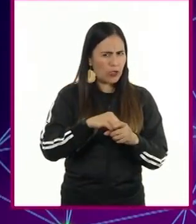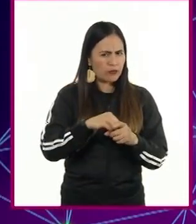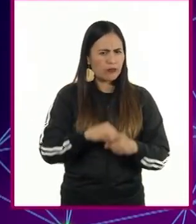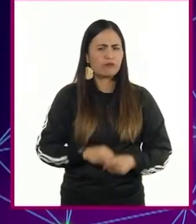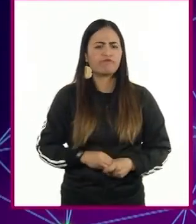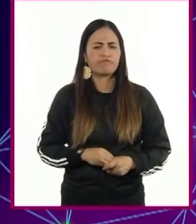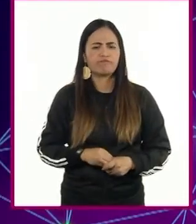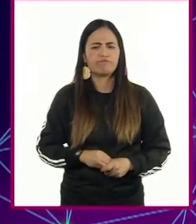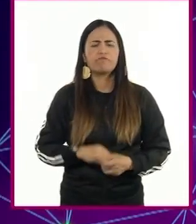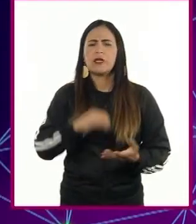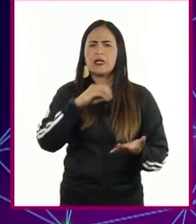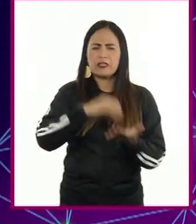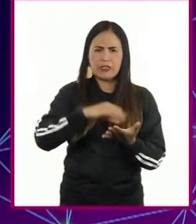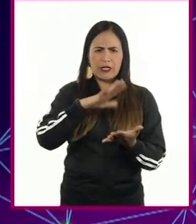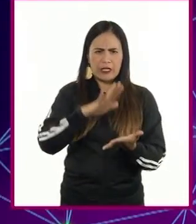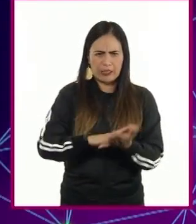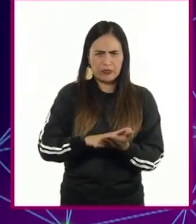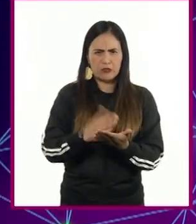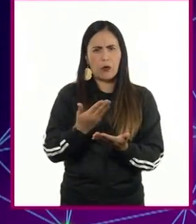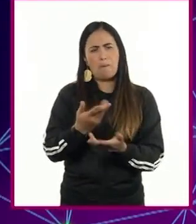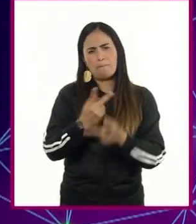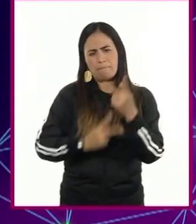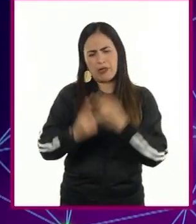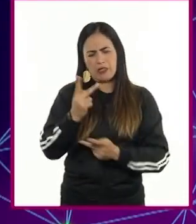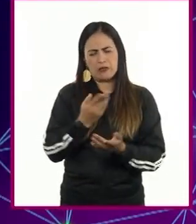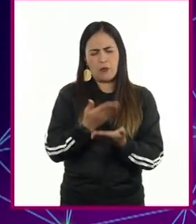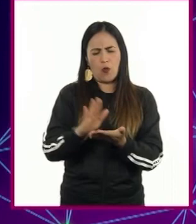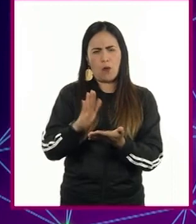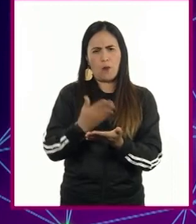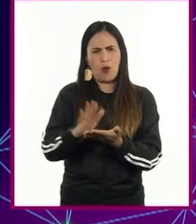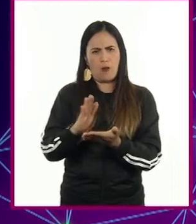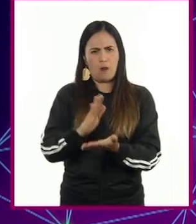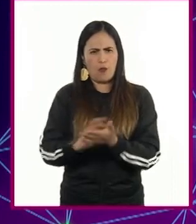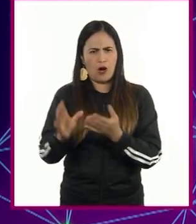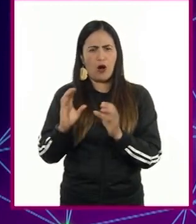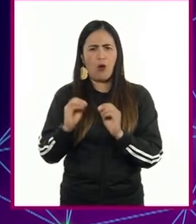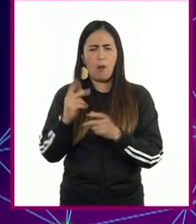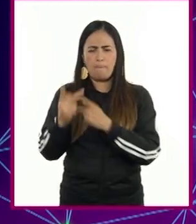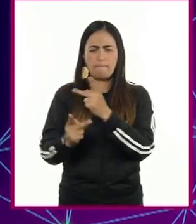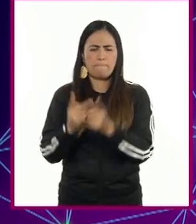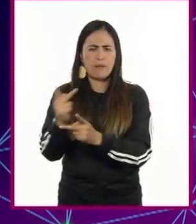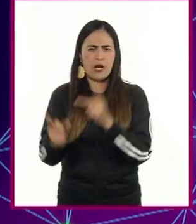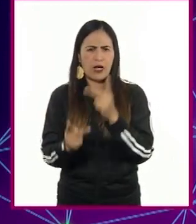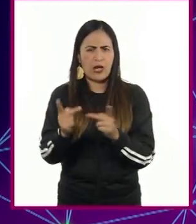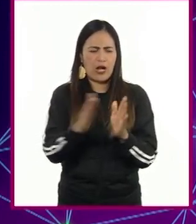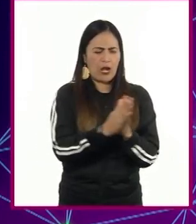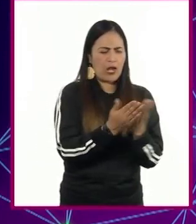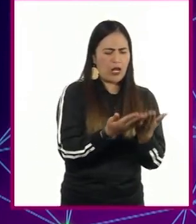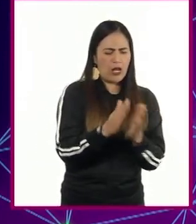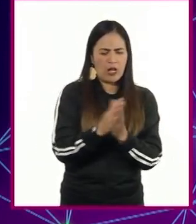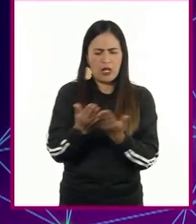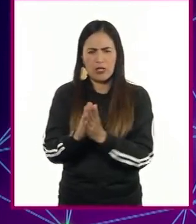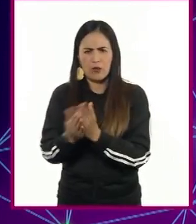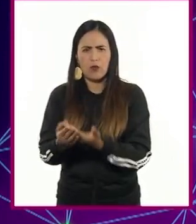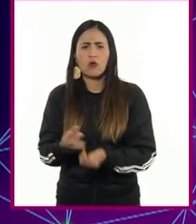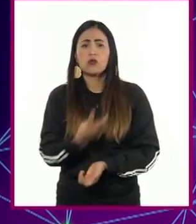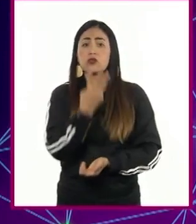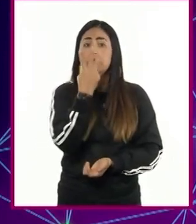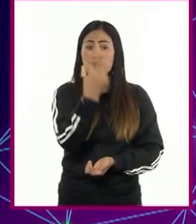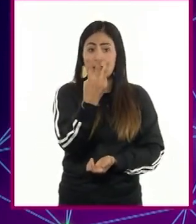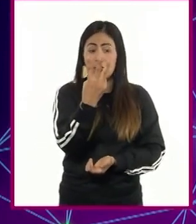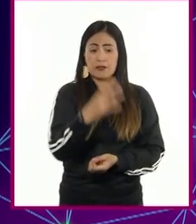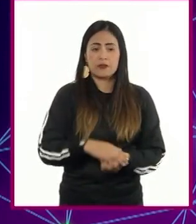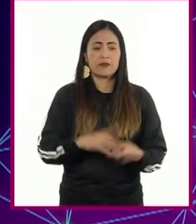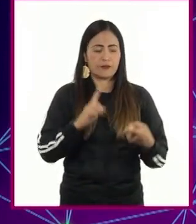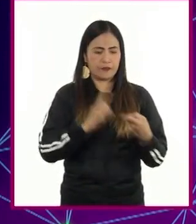el registro de los créditos y de débitos en los 3 libros principales de los mercaderes, que eran